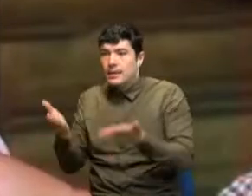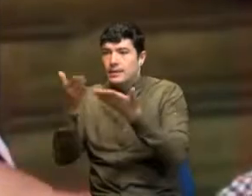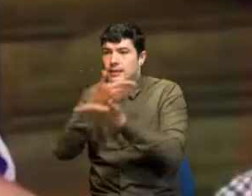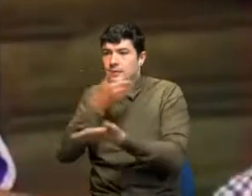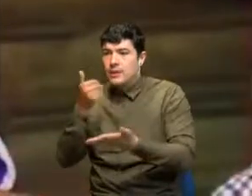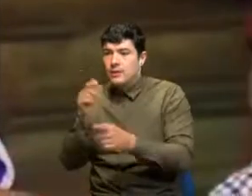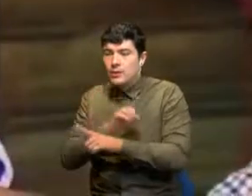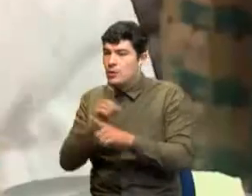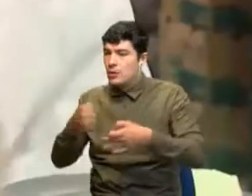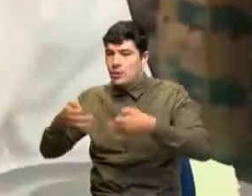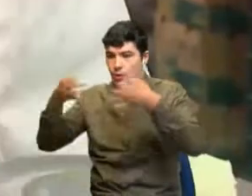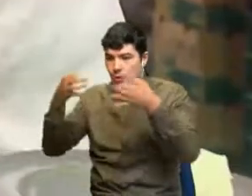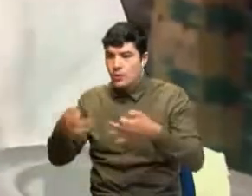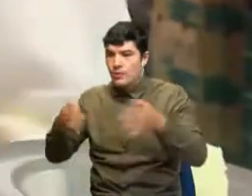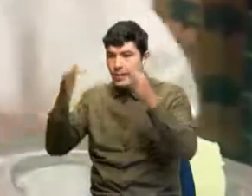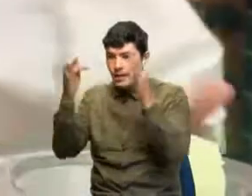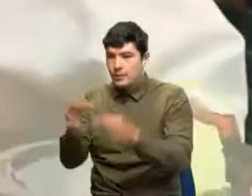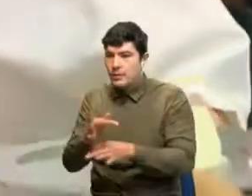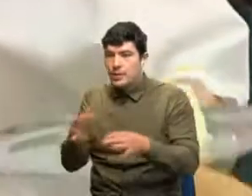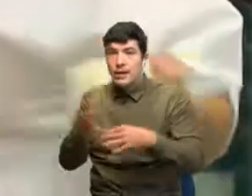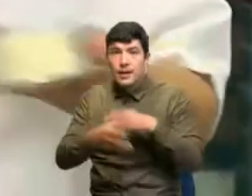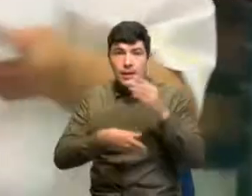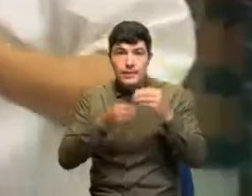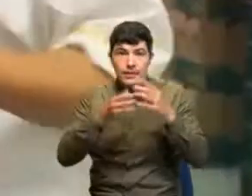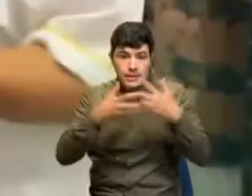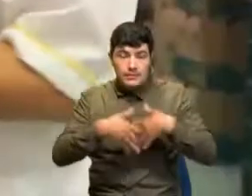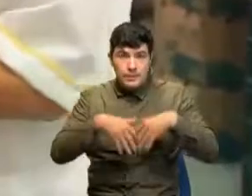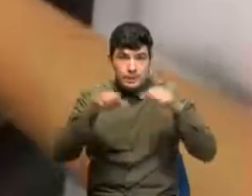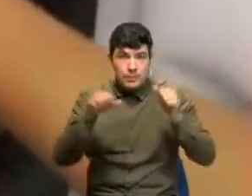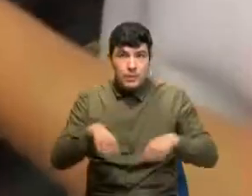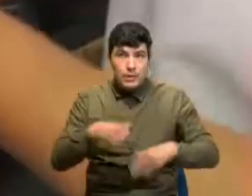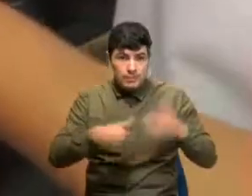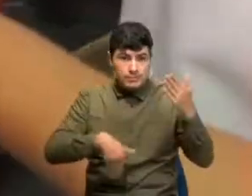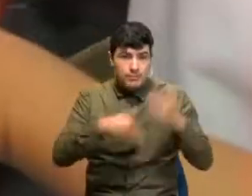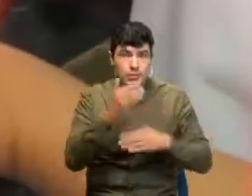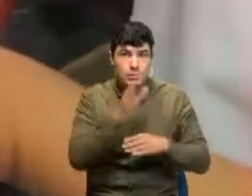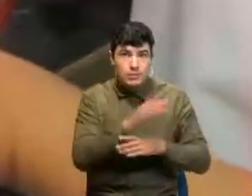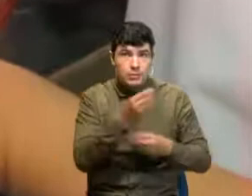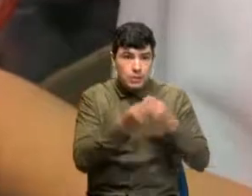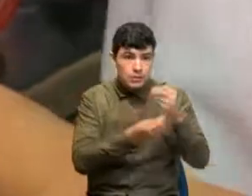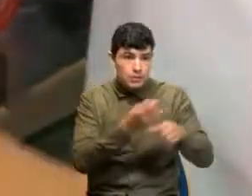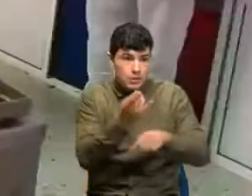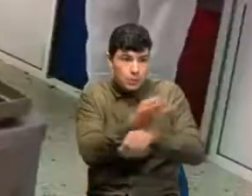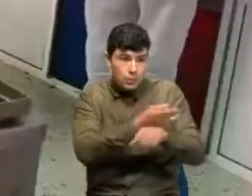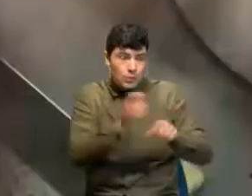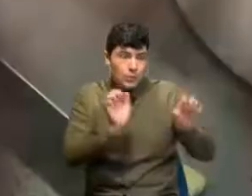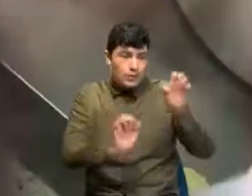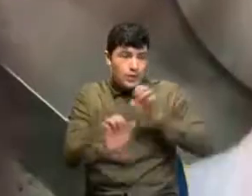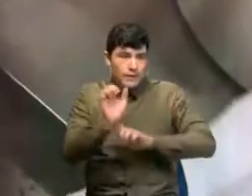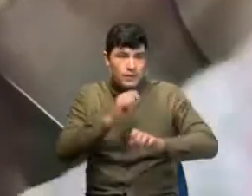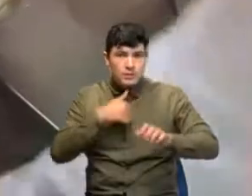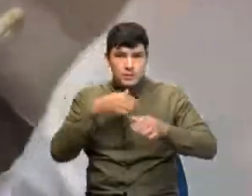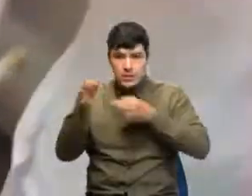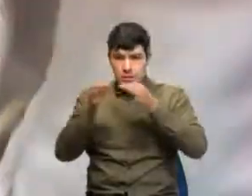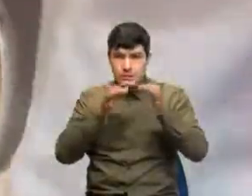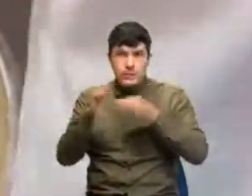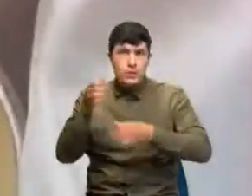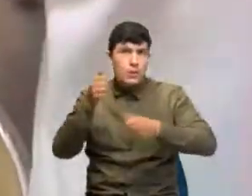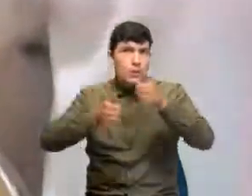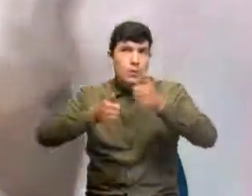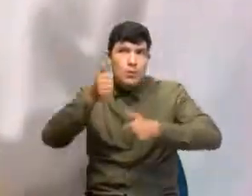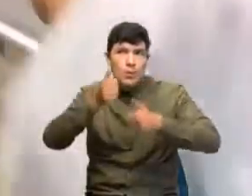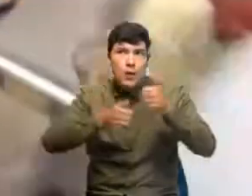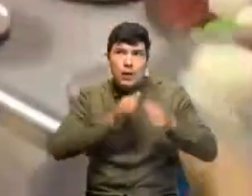sido cumplidos en su totalidad los operadores podrán inicialmente hacer uso de la defensa y explicar cuáles han sido